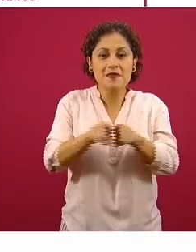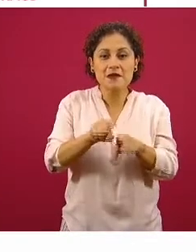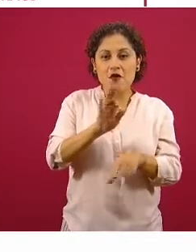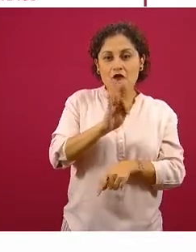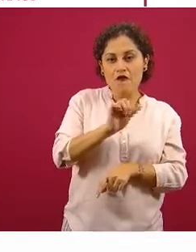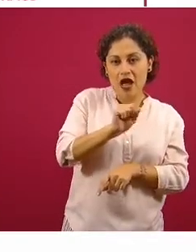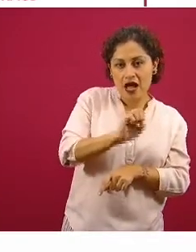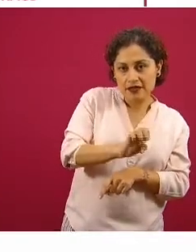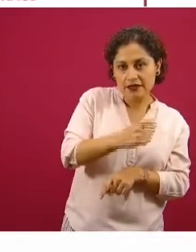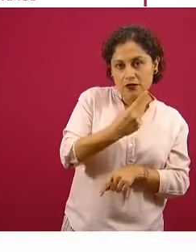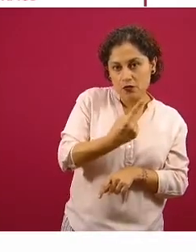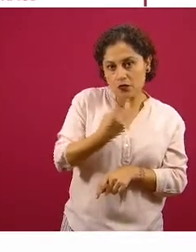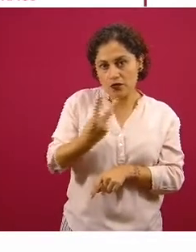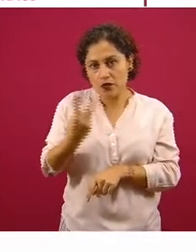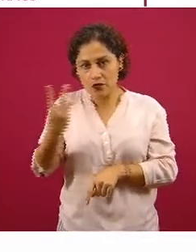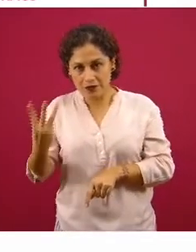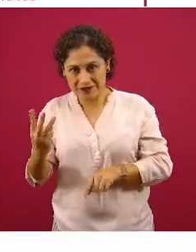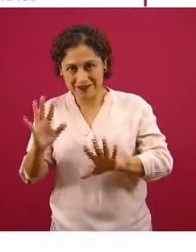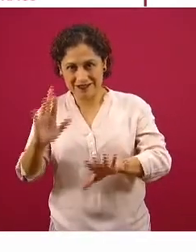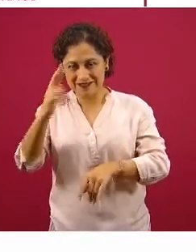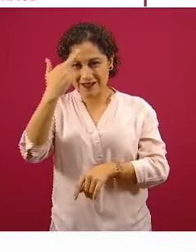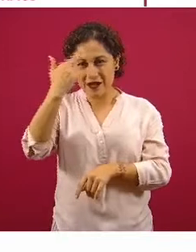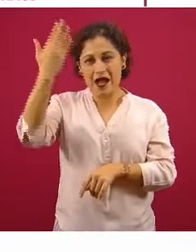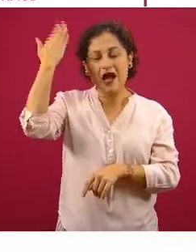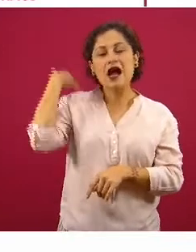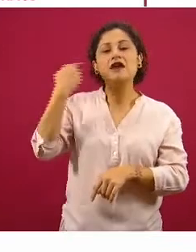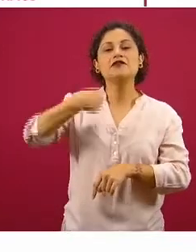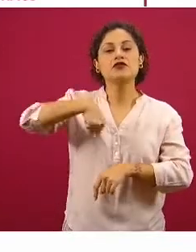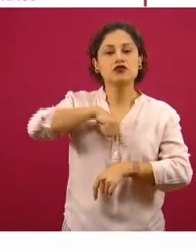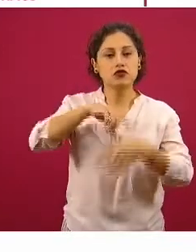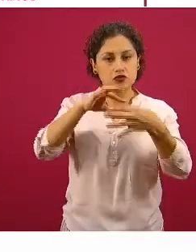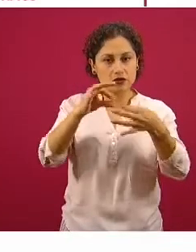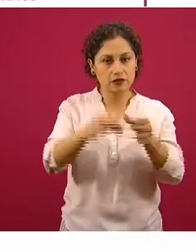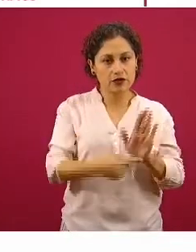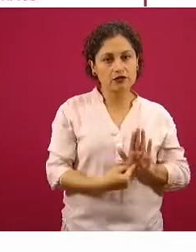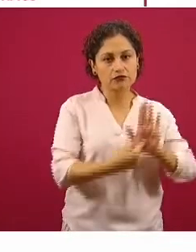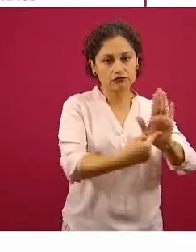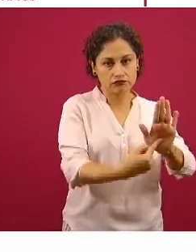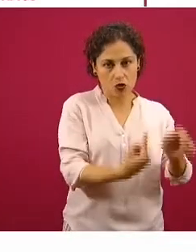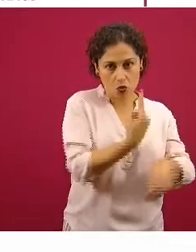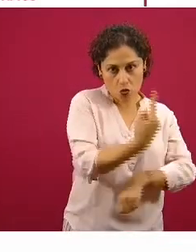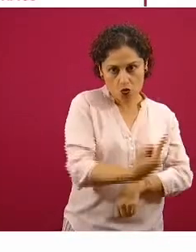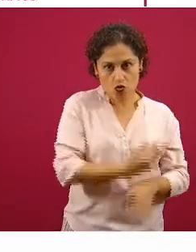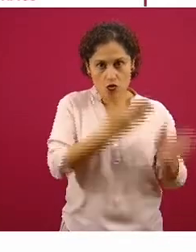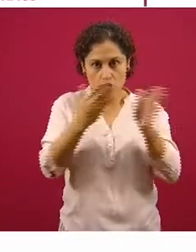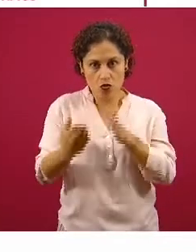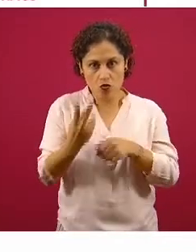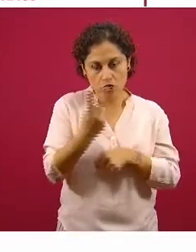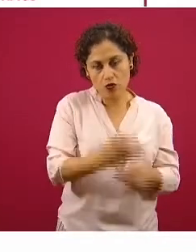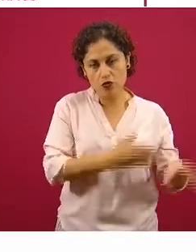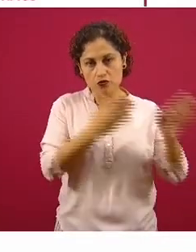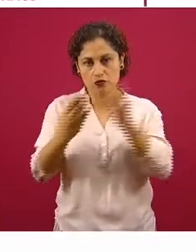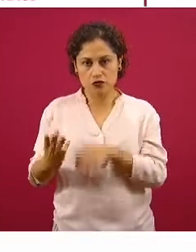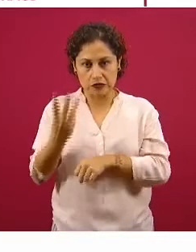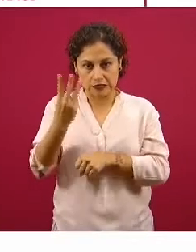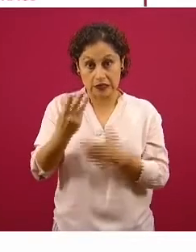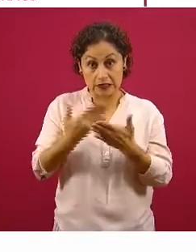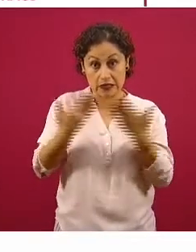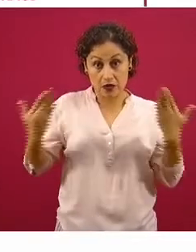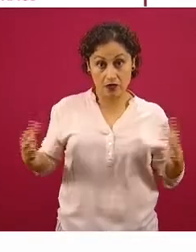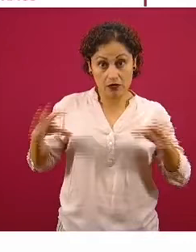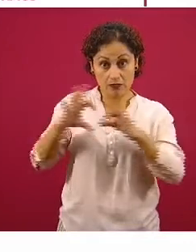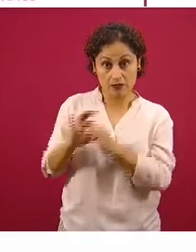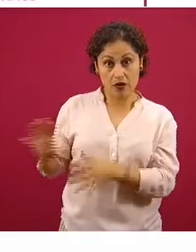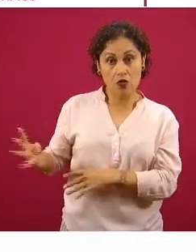fuimos platicando conforme se fue presentando cada una de las etapas. El modelo, me voy primero a esas